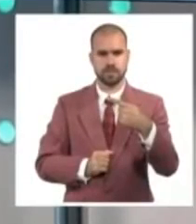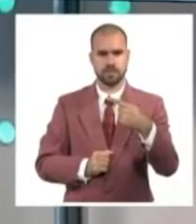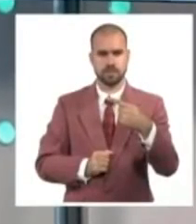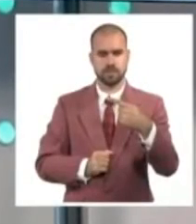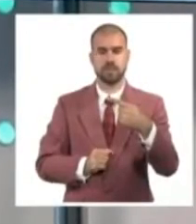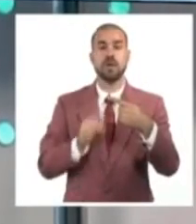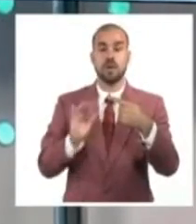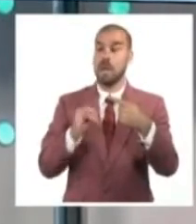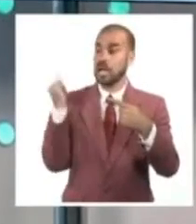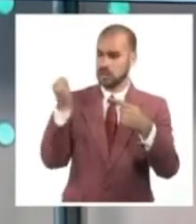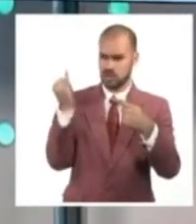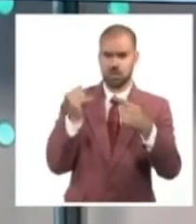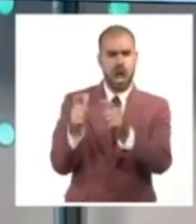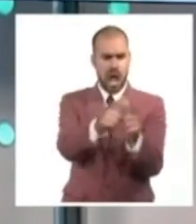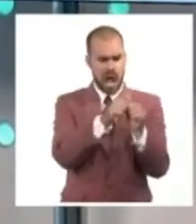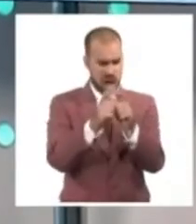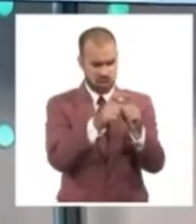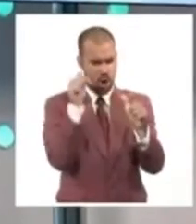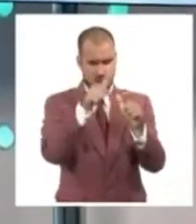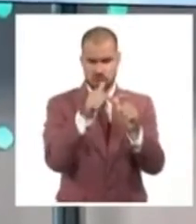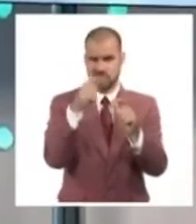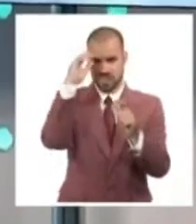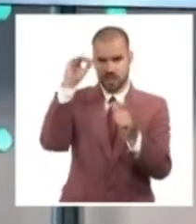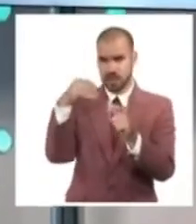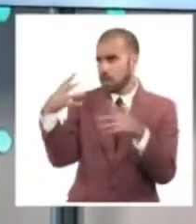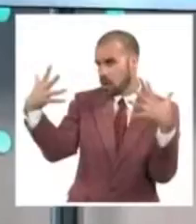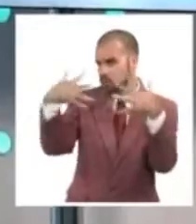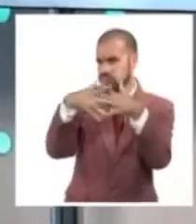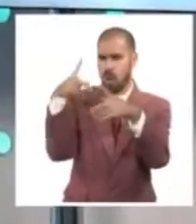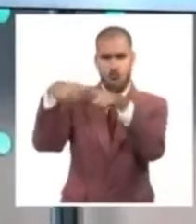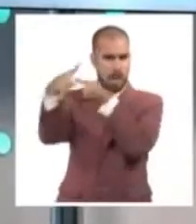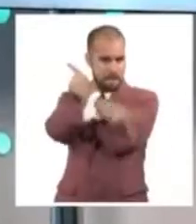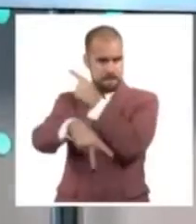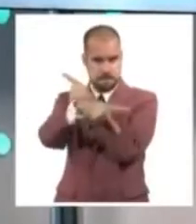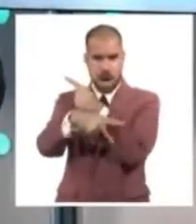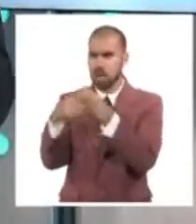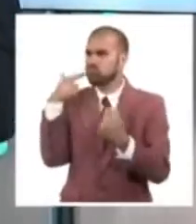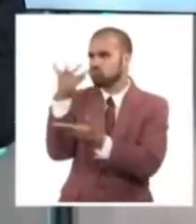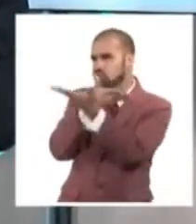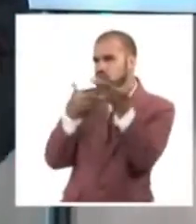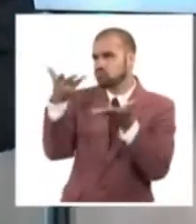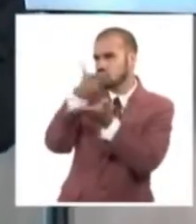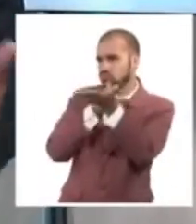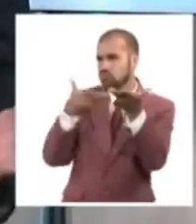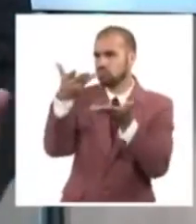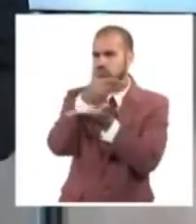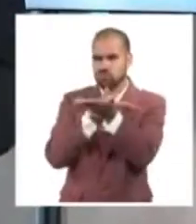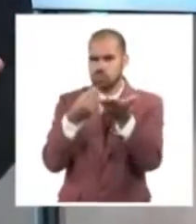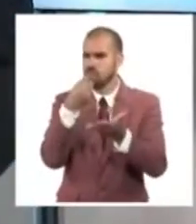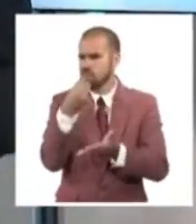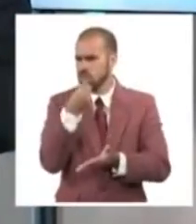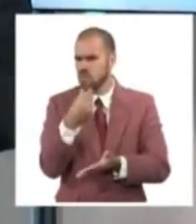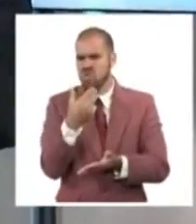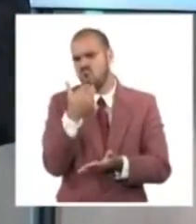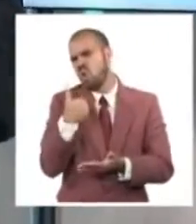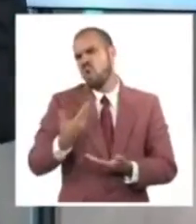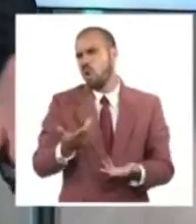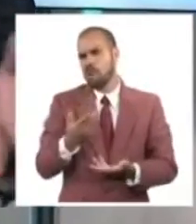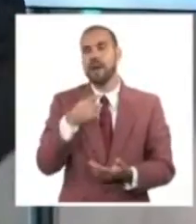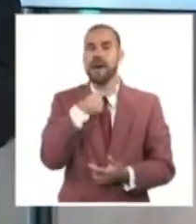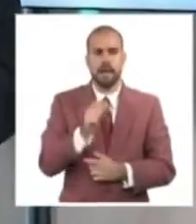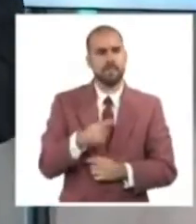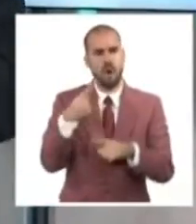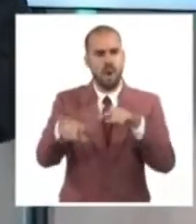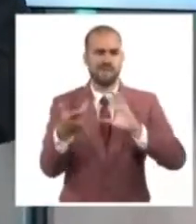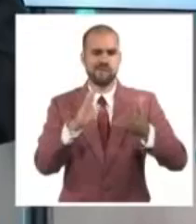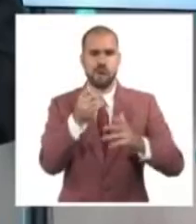derecho cubano con profesionales de esta ciencia de otras naciones, incluso de otros sistemas políticos, de otras maneras, cosmovisiones de ver